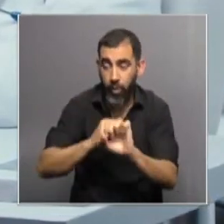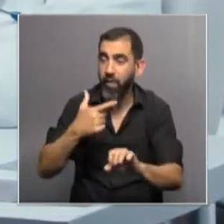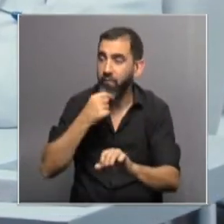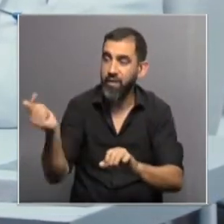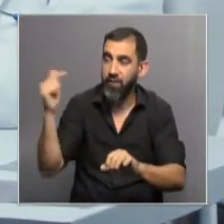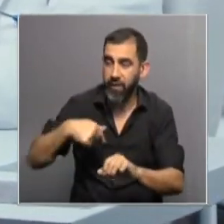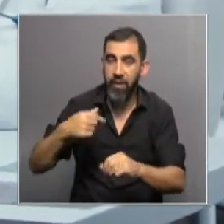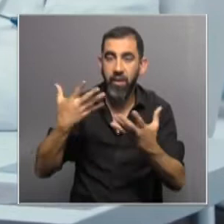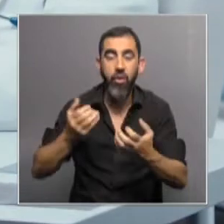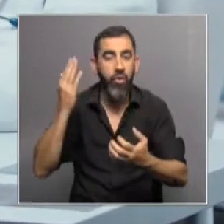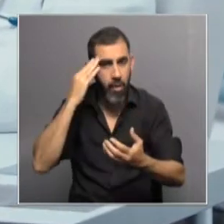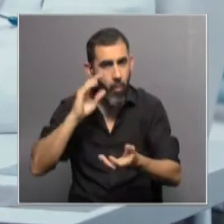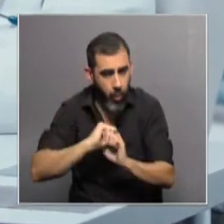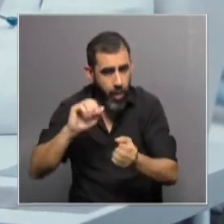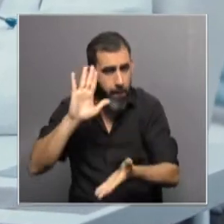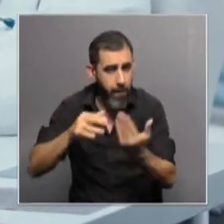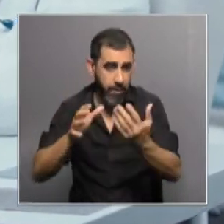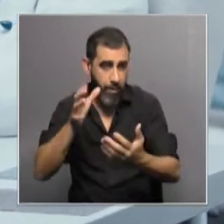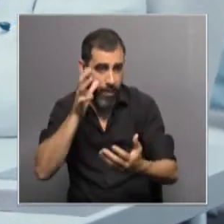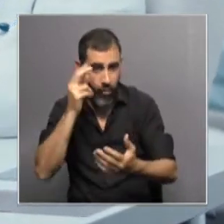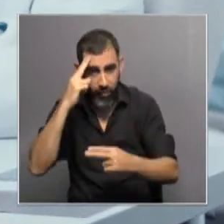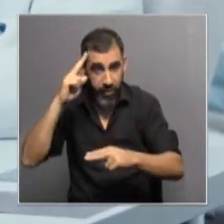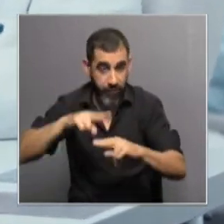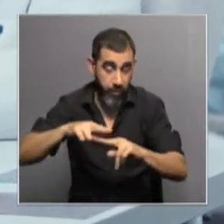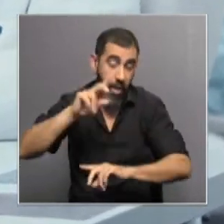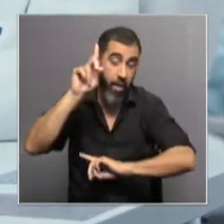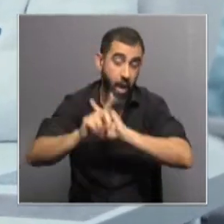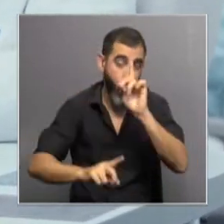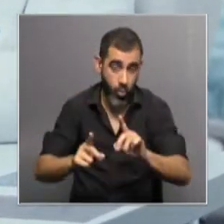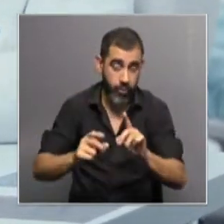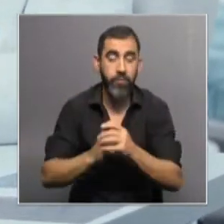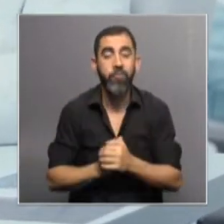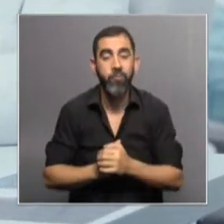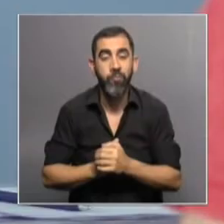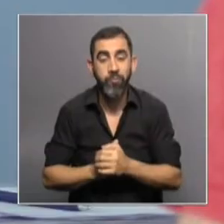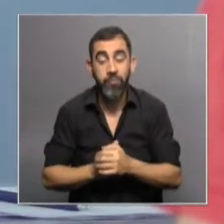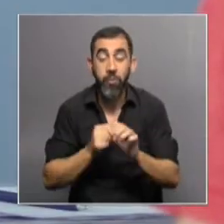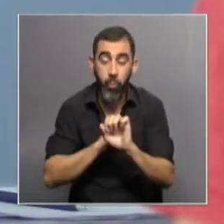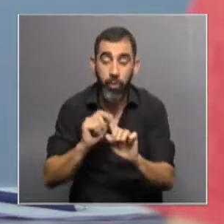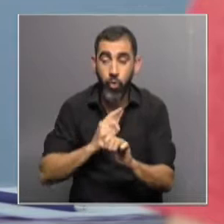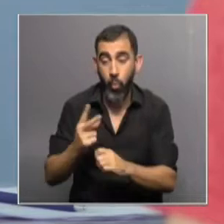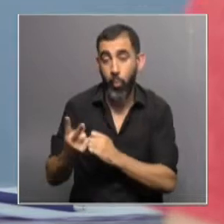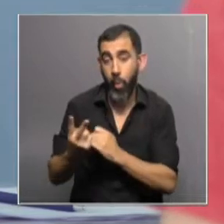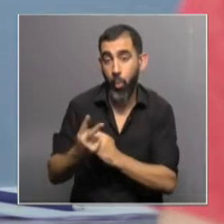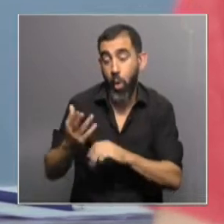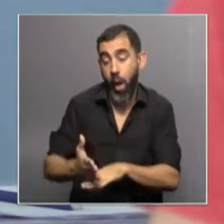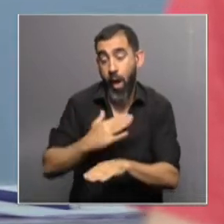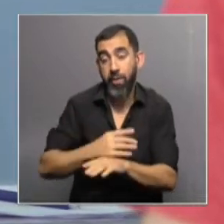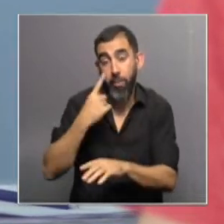quiere saber si tiene más riesgo que otra de padecer cierta enfermedad y en base a eso poder cuidarse y prevenirla.